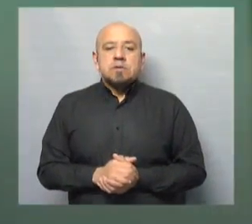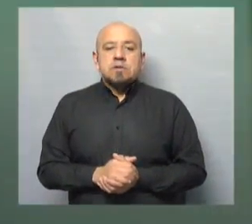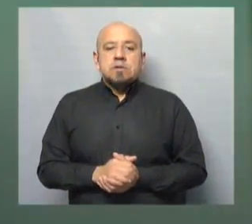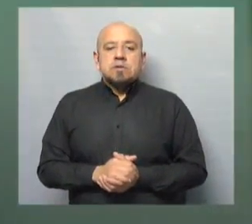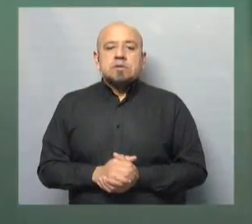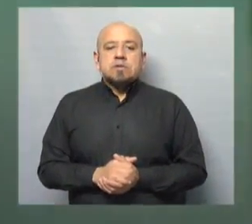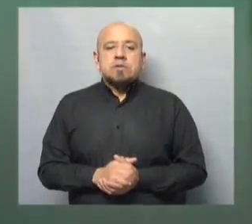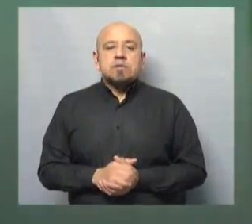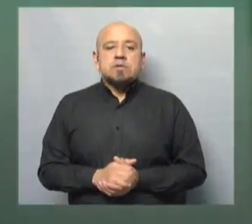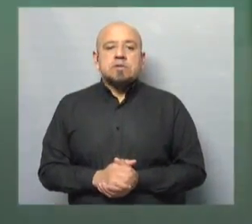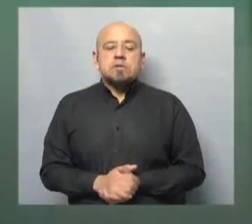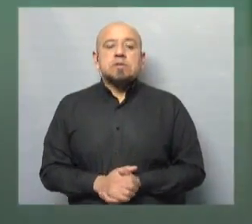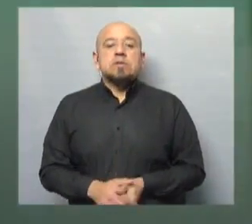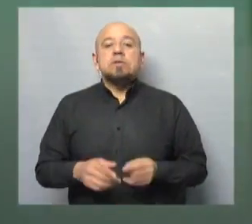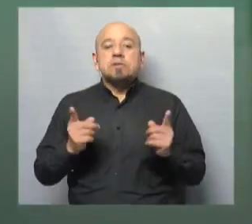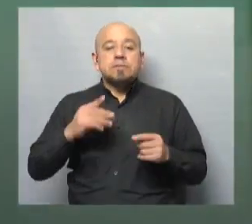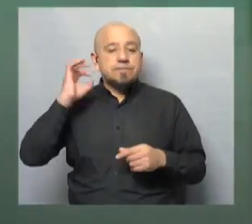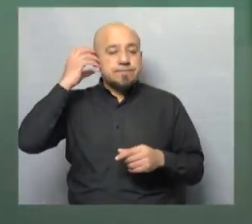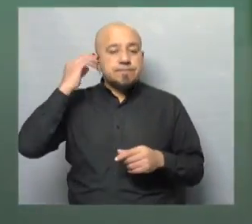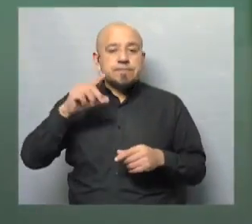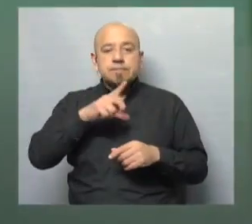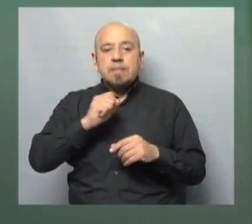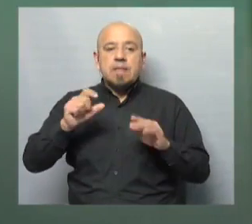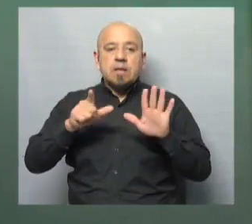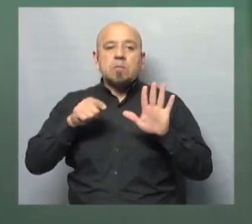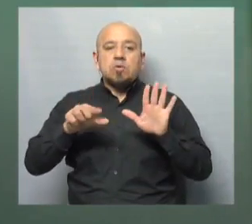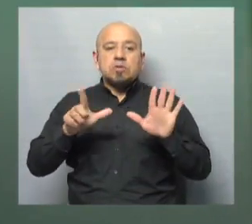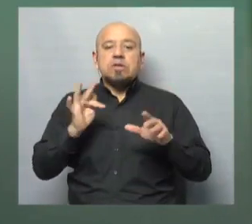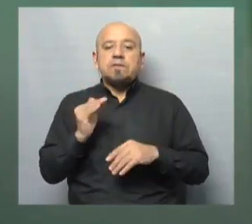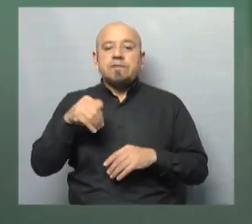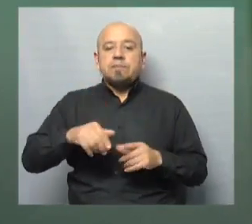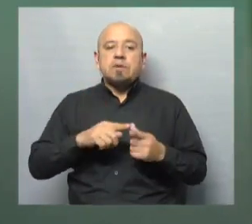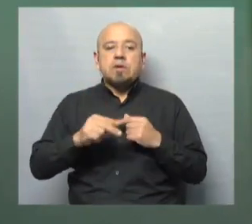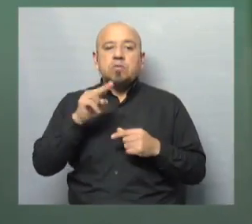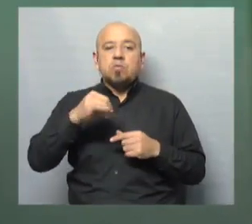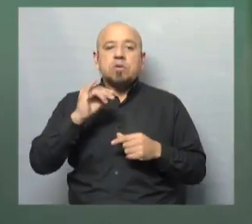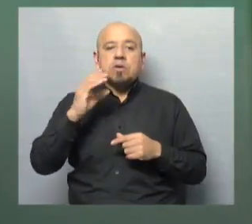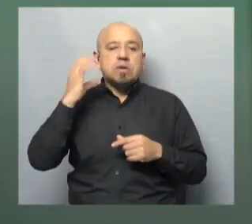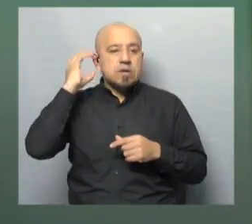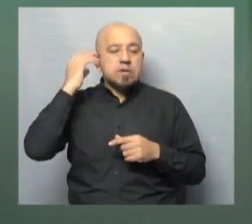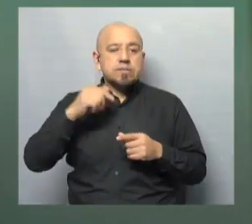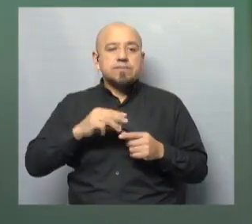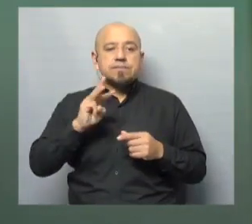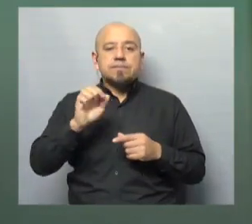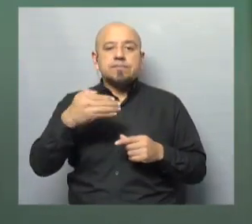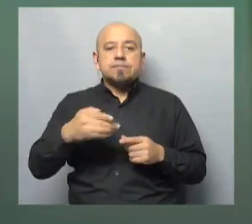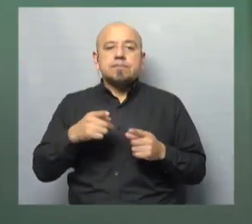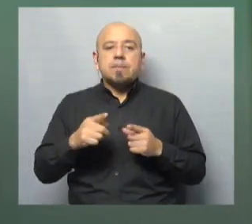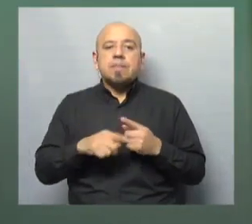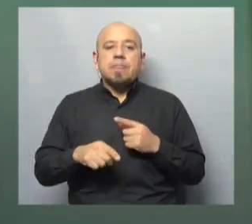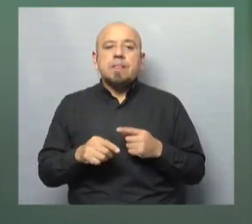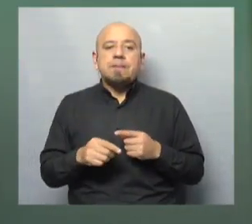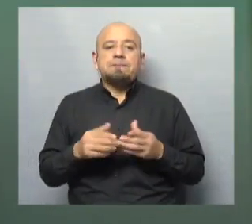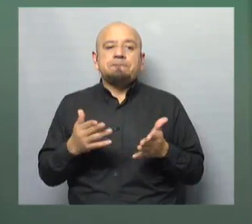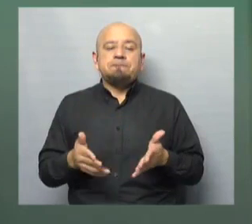salvamos a quienes nos están escuchando a través de uniradio 107.7 fm para escucharnos a través de la web uniradio punto edu punto